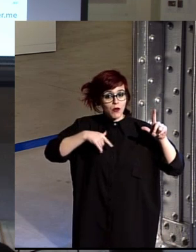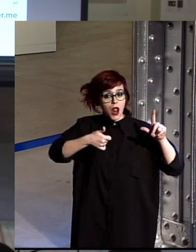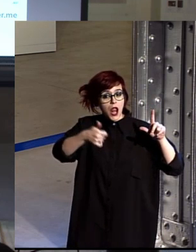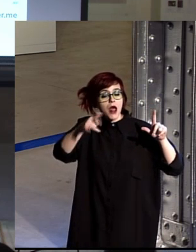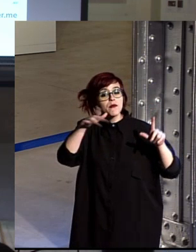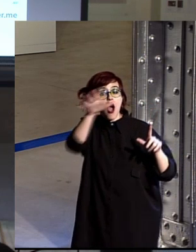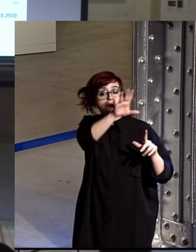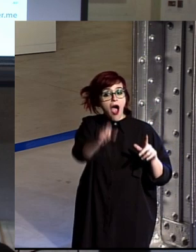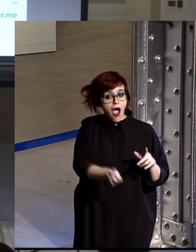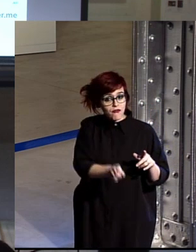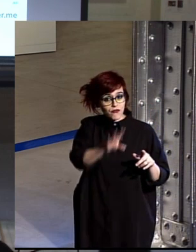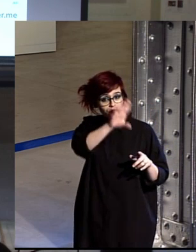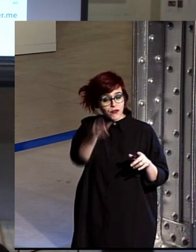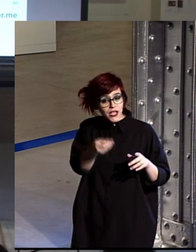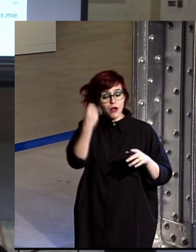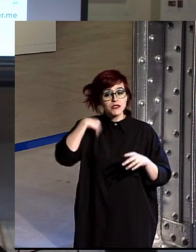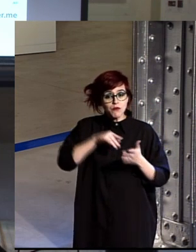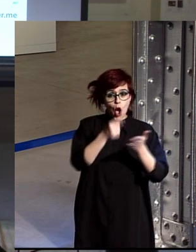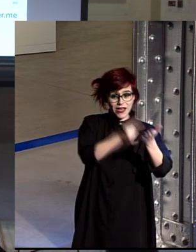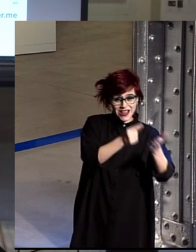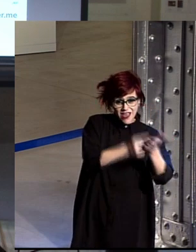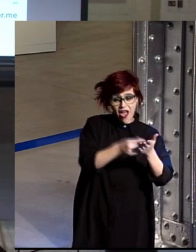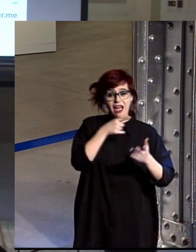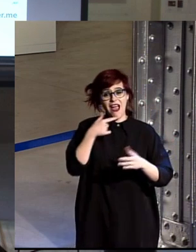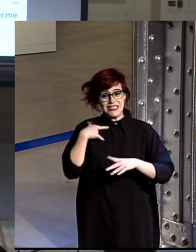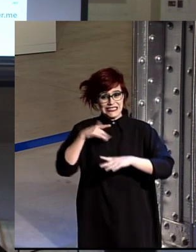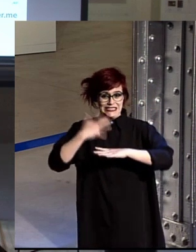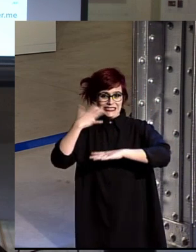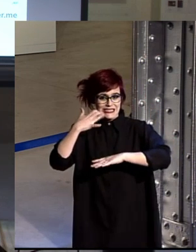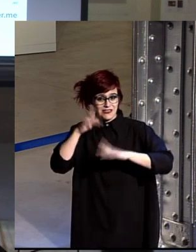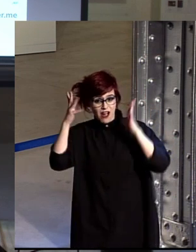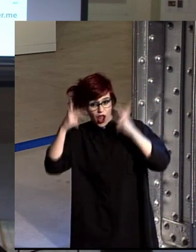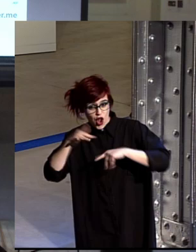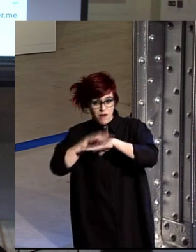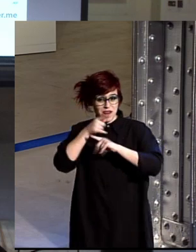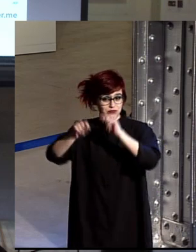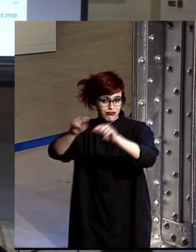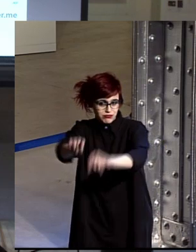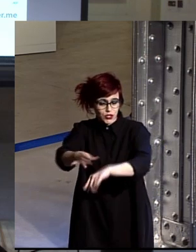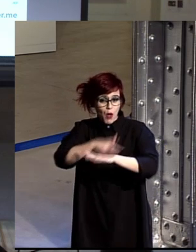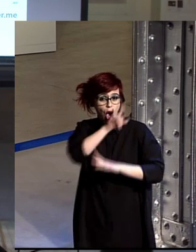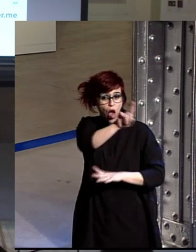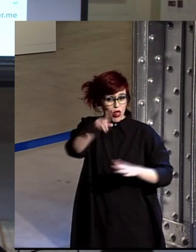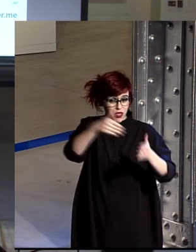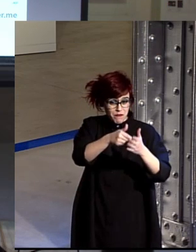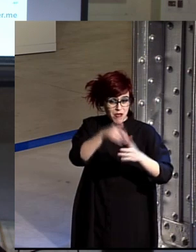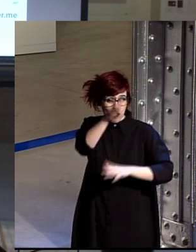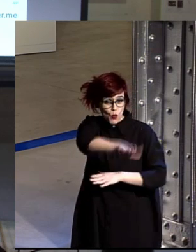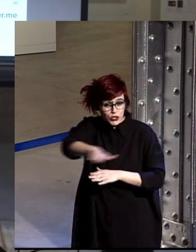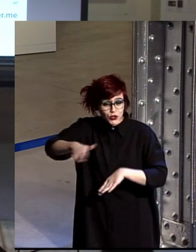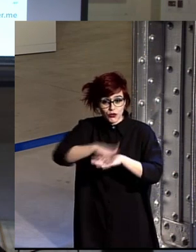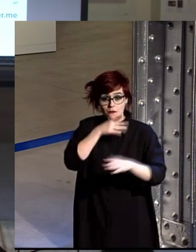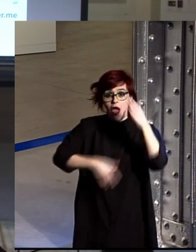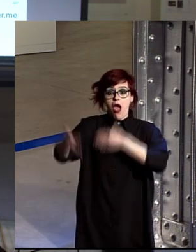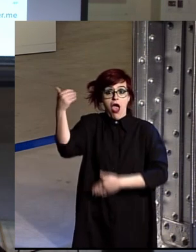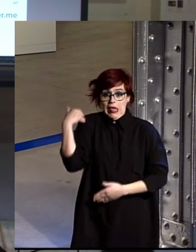África, entre Guinea, Sierra Leona y Liberia, hemos tenido una epidemia con 11.000 muertos hasta antes de